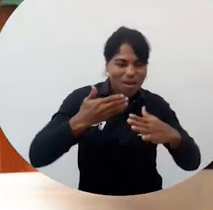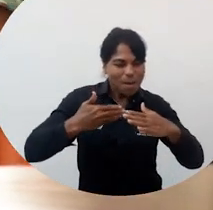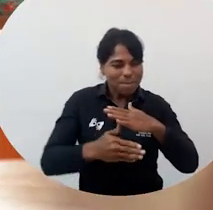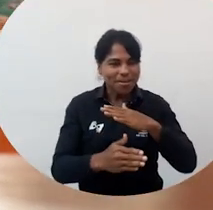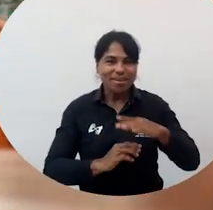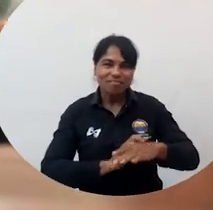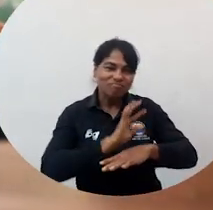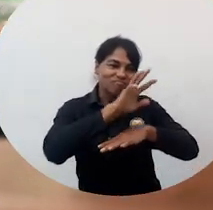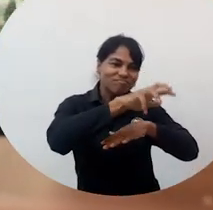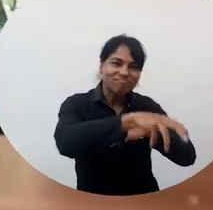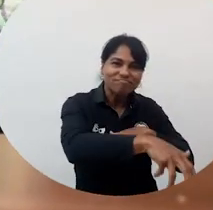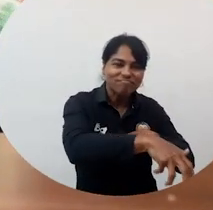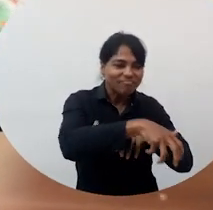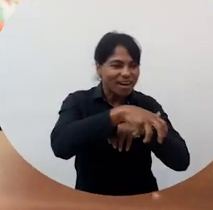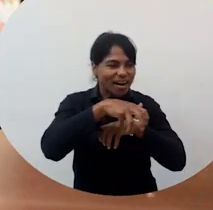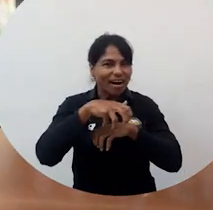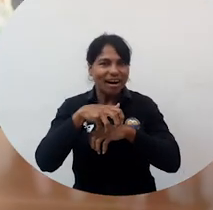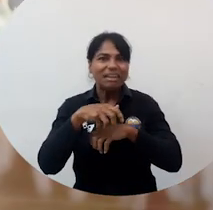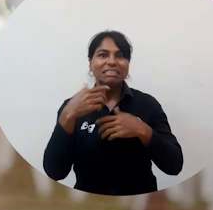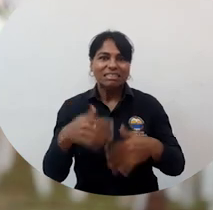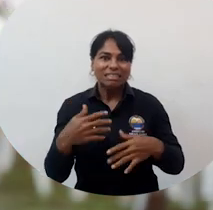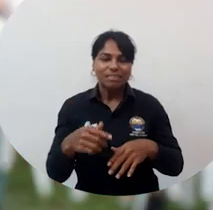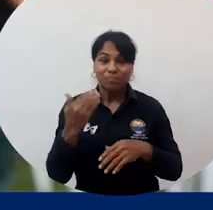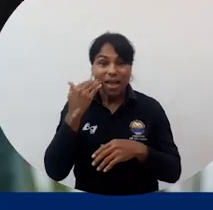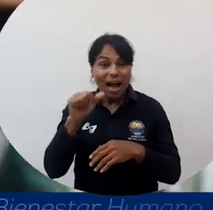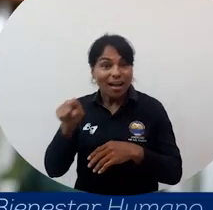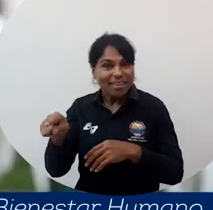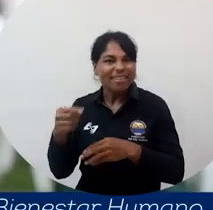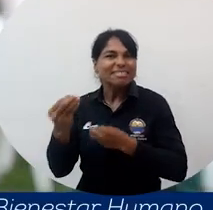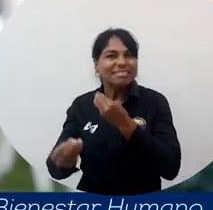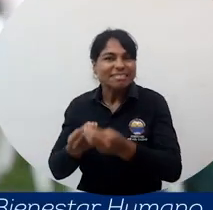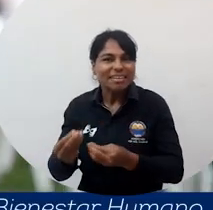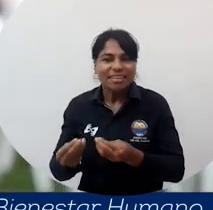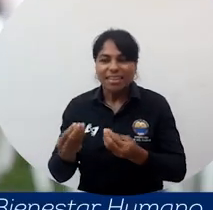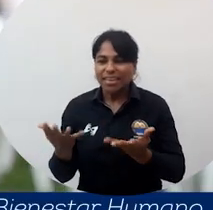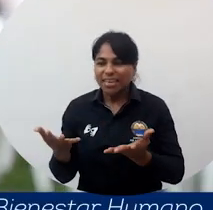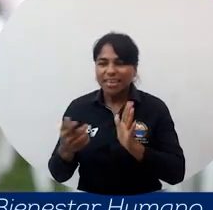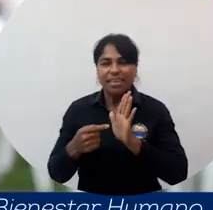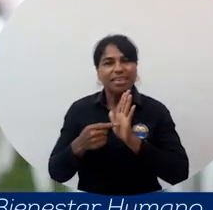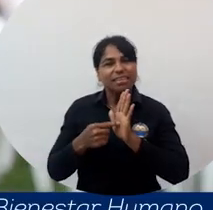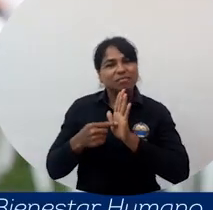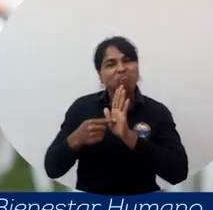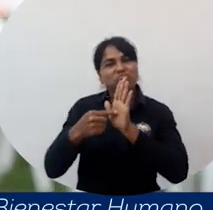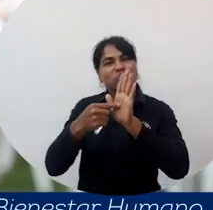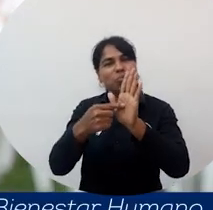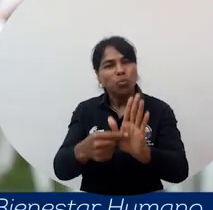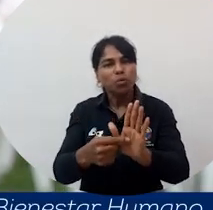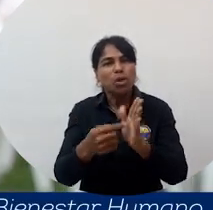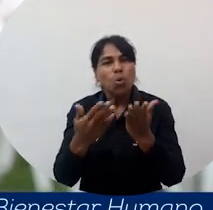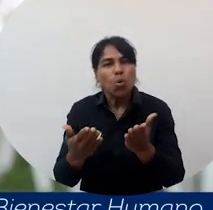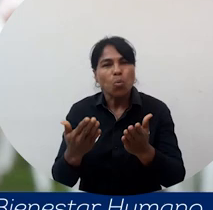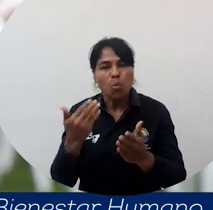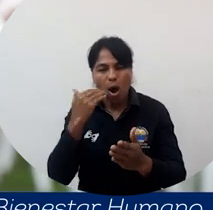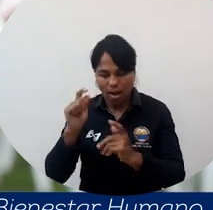Y lo que ella buscaba era mostrar realmente cuáles eran